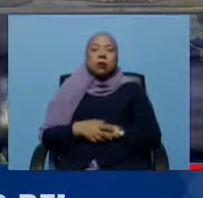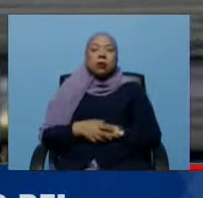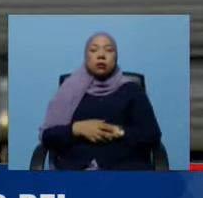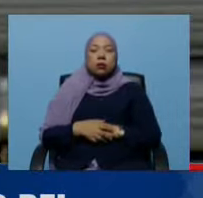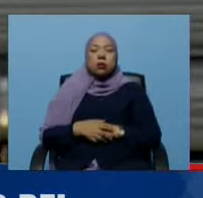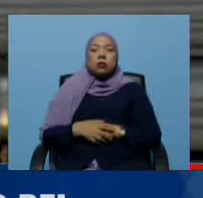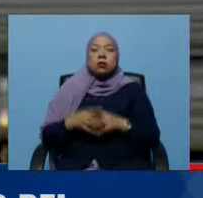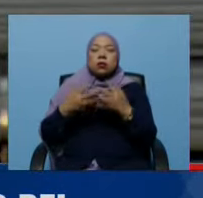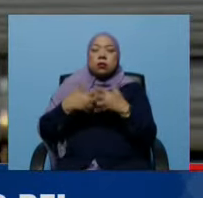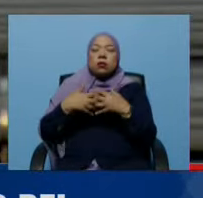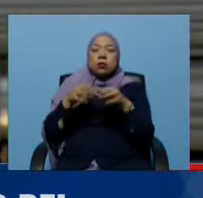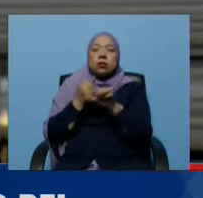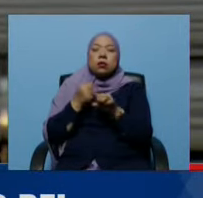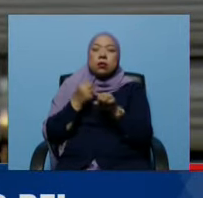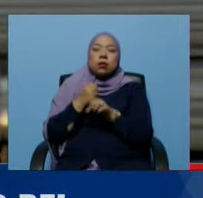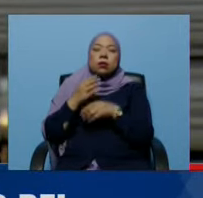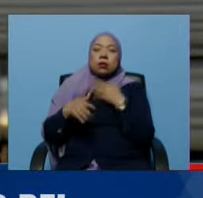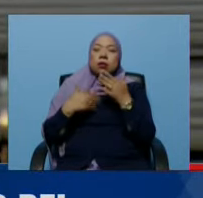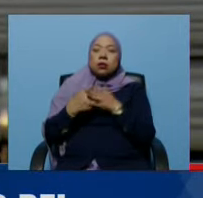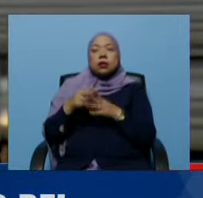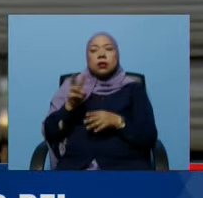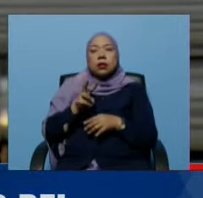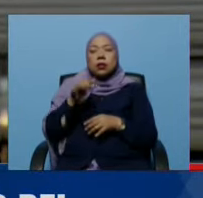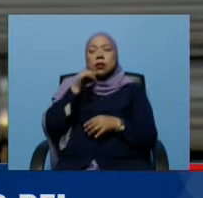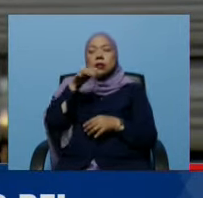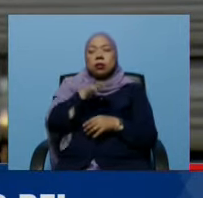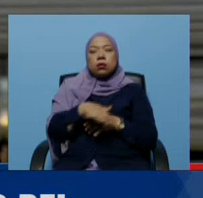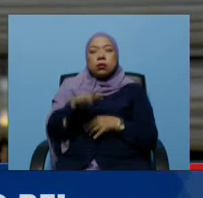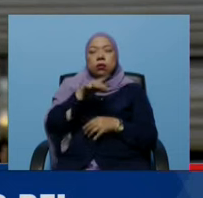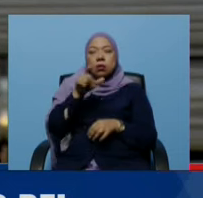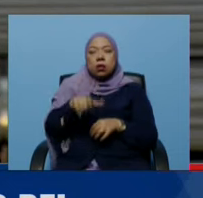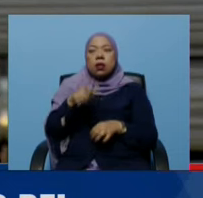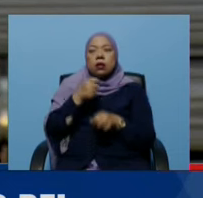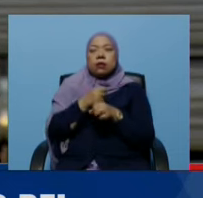Ese es un empeño que viene del CI